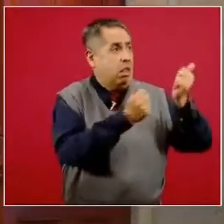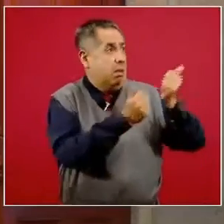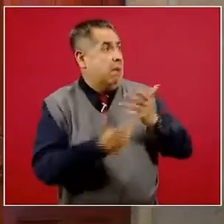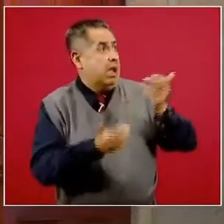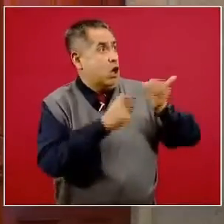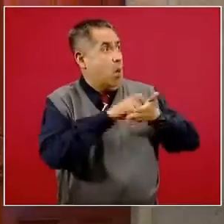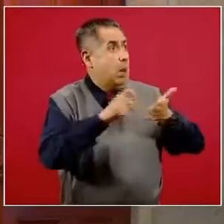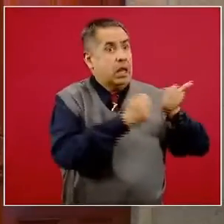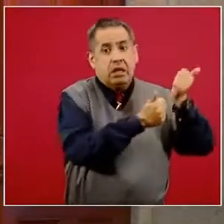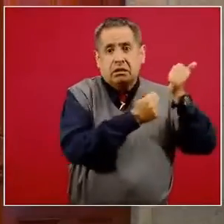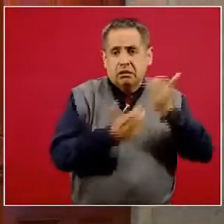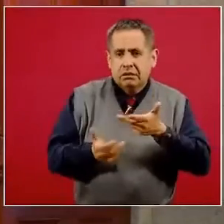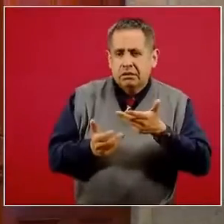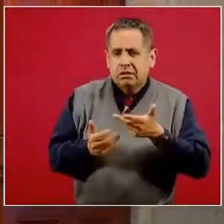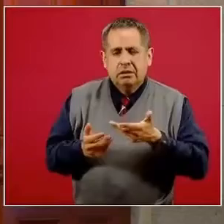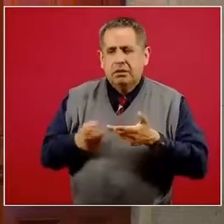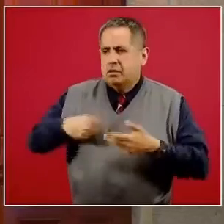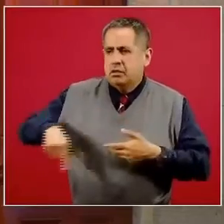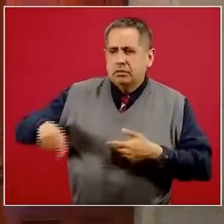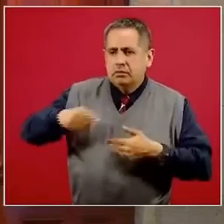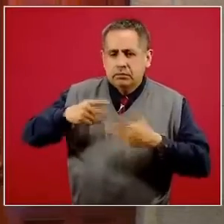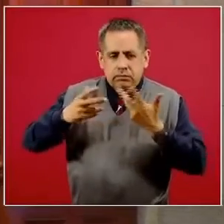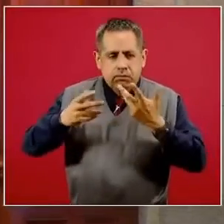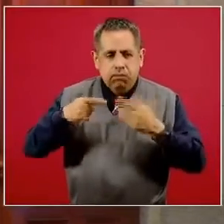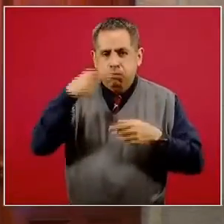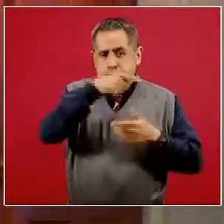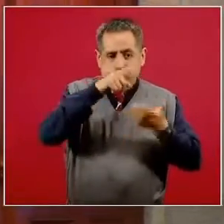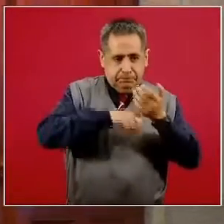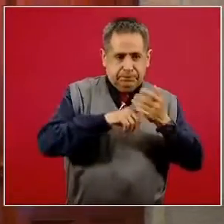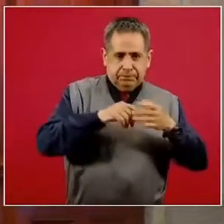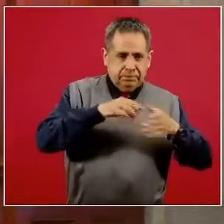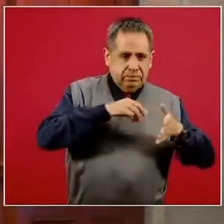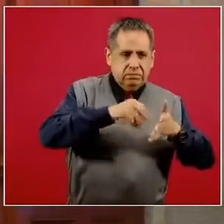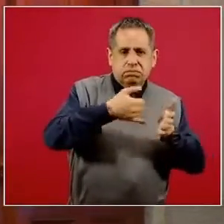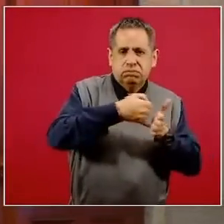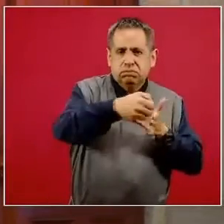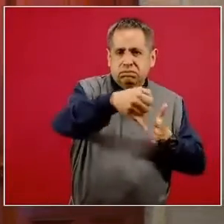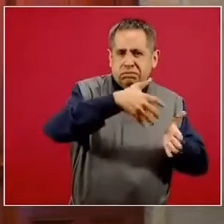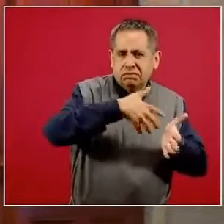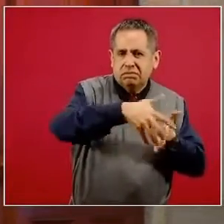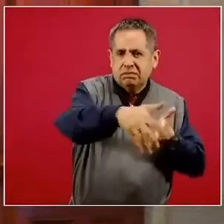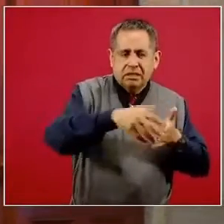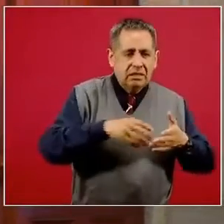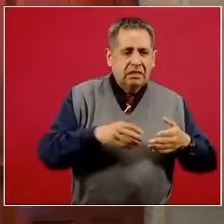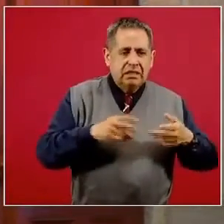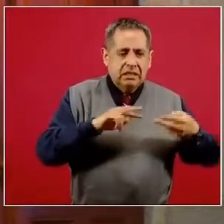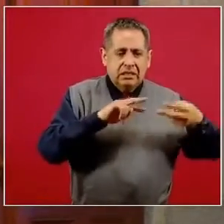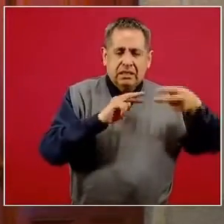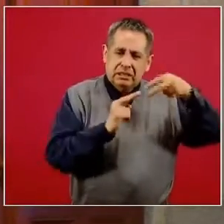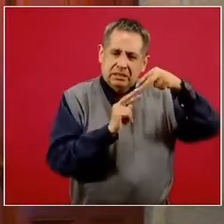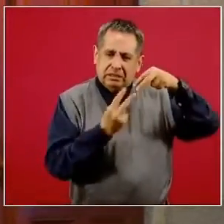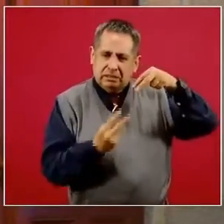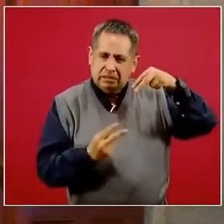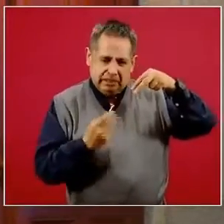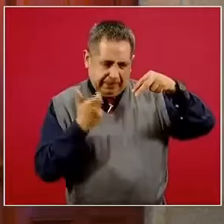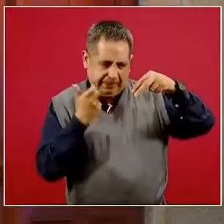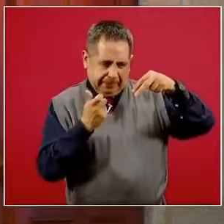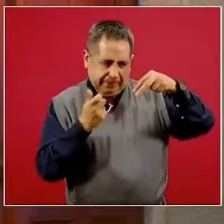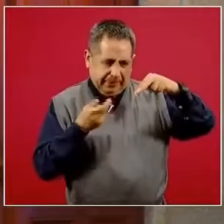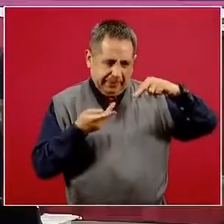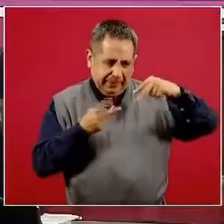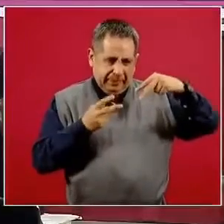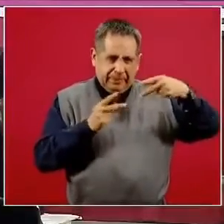asociado a, sobre todo, los cultivos transgénicos en los cuales se asperja de manera masiva. Entonces, no solamente se